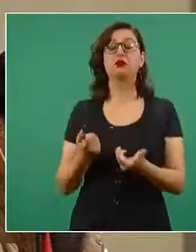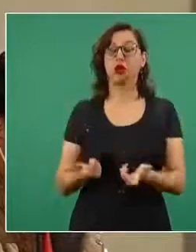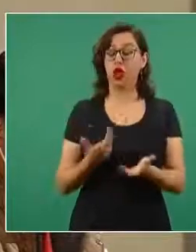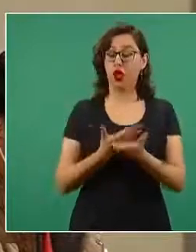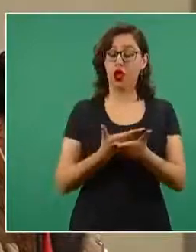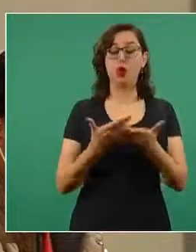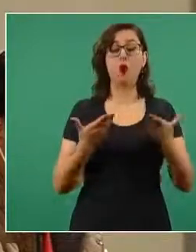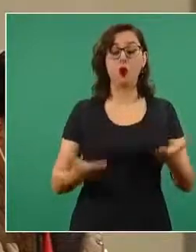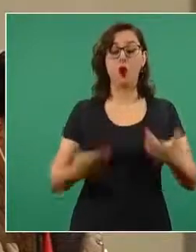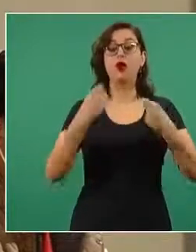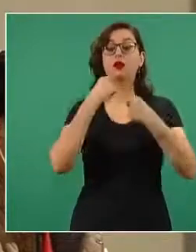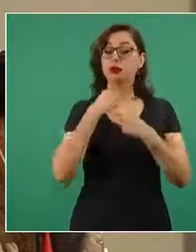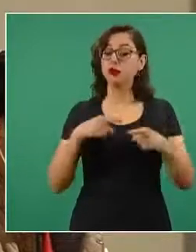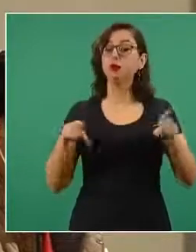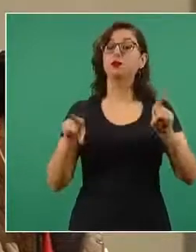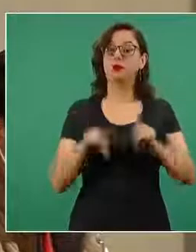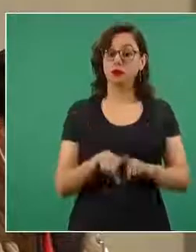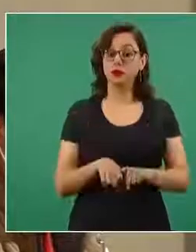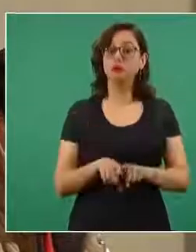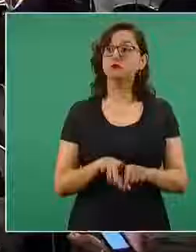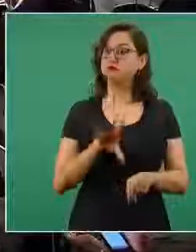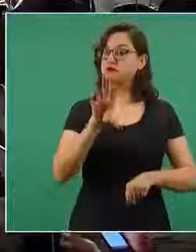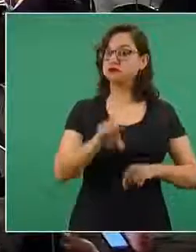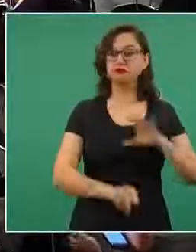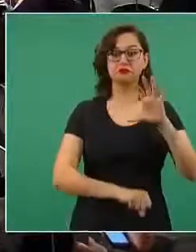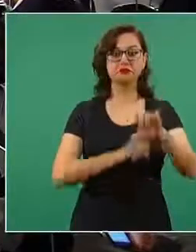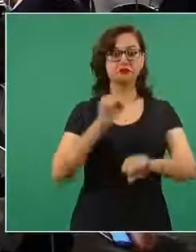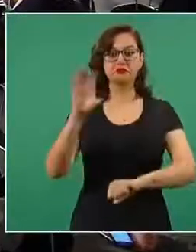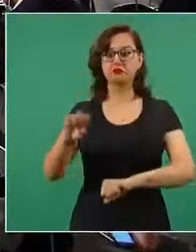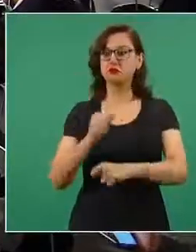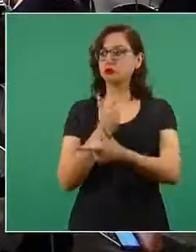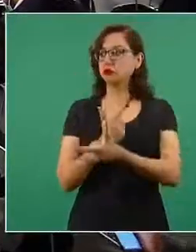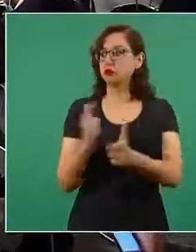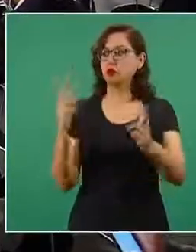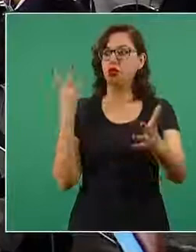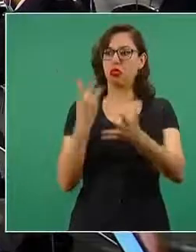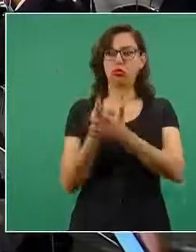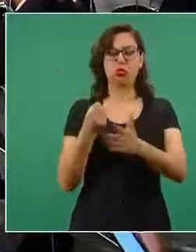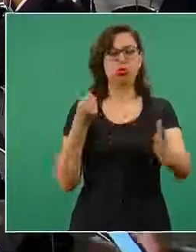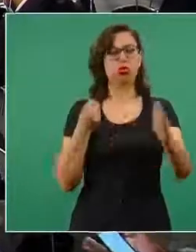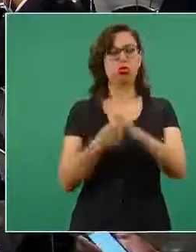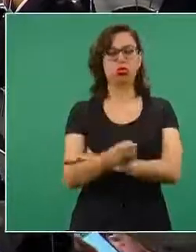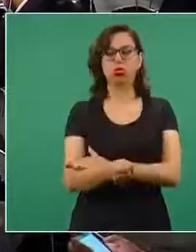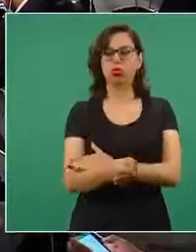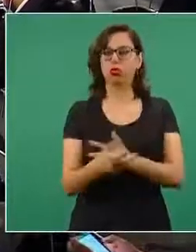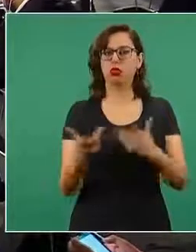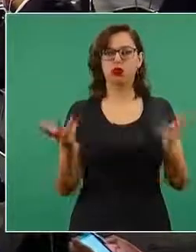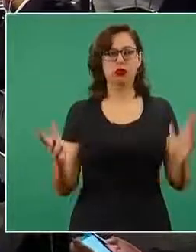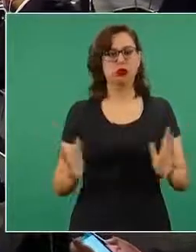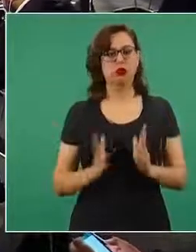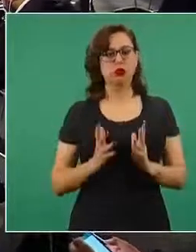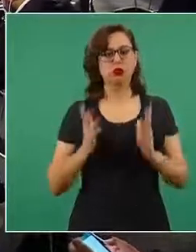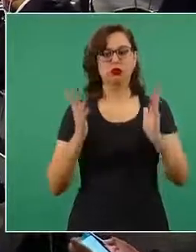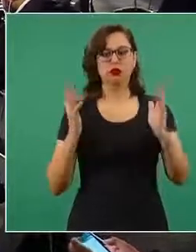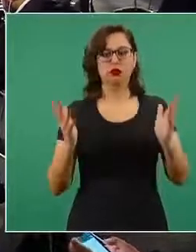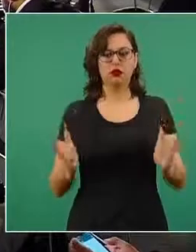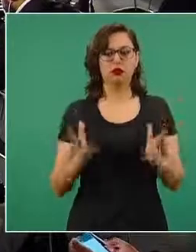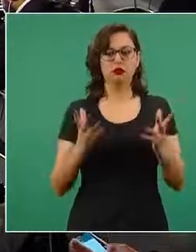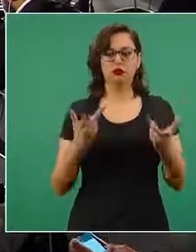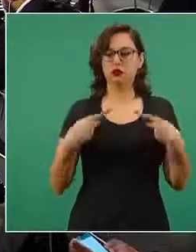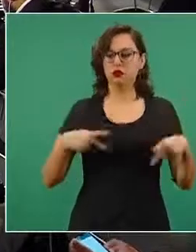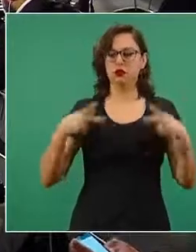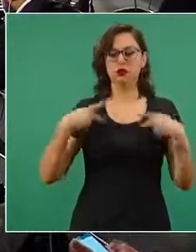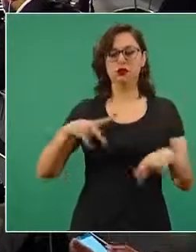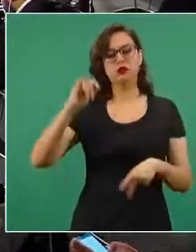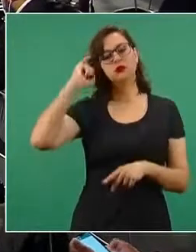personas indígenas, no solo de Veracruz, sino de Chiapas, y entonces la gente de allá le piden pues